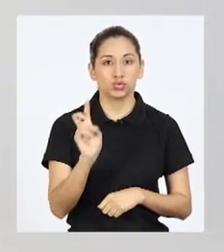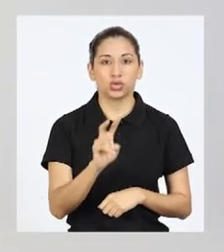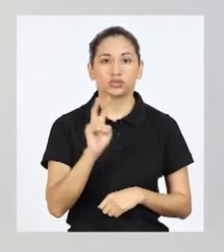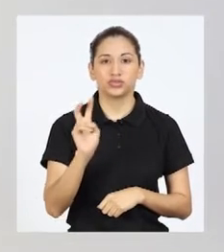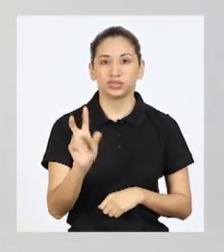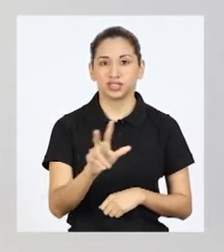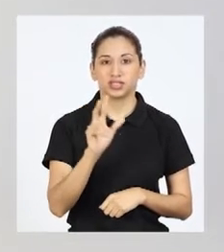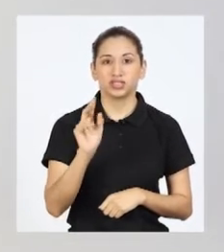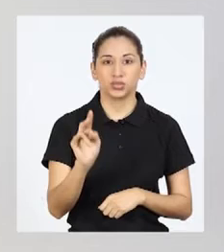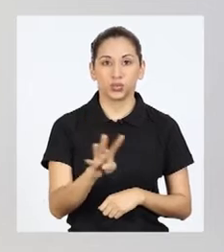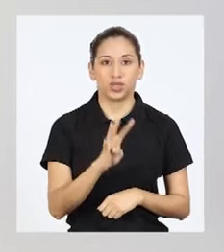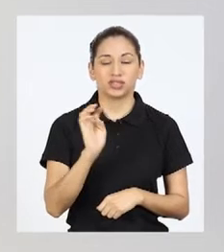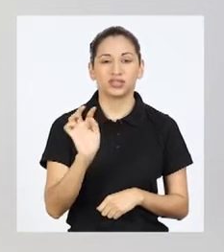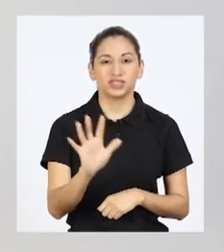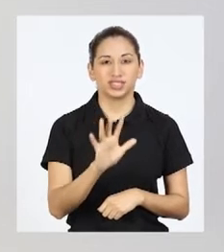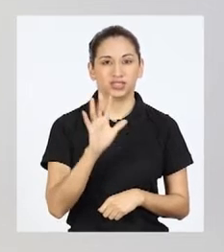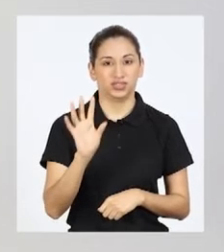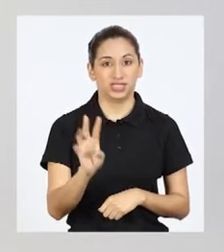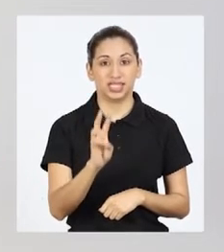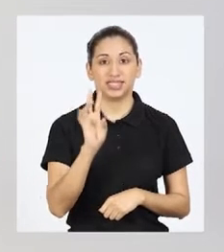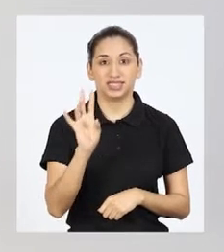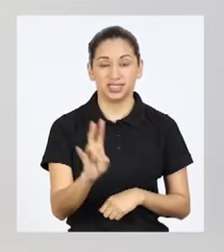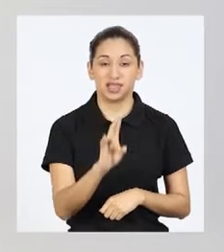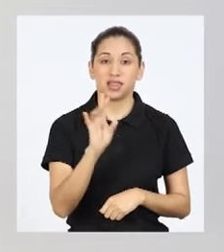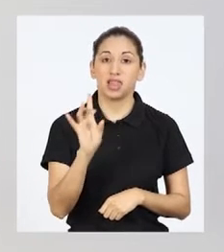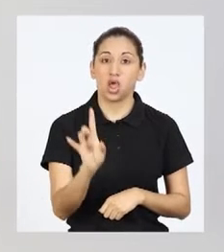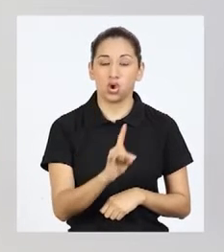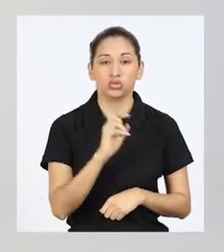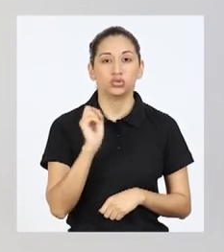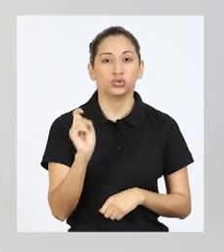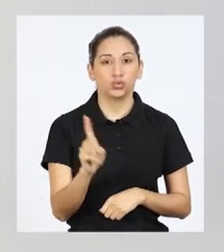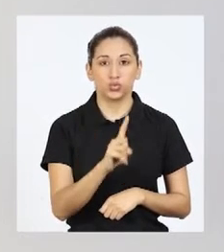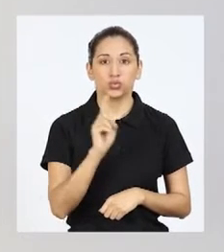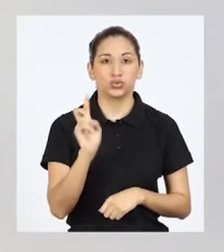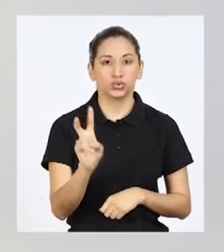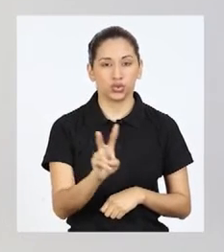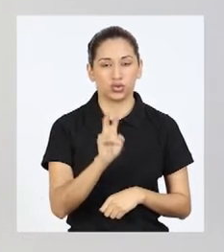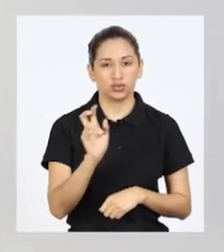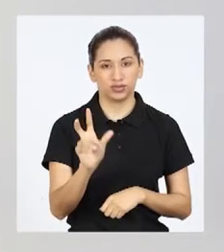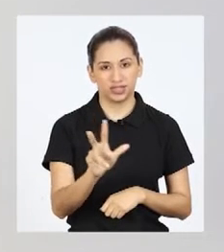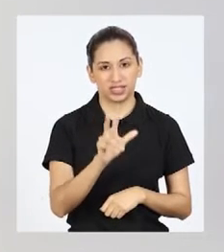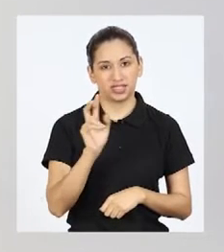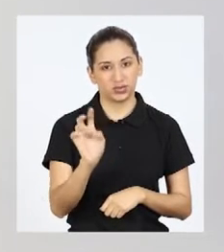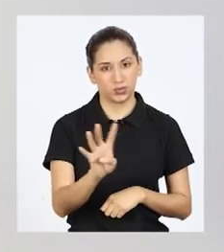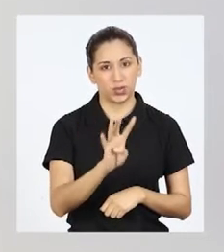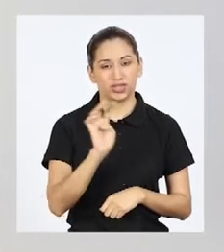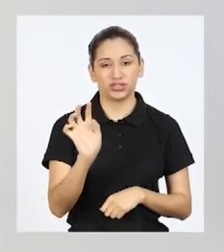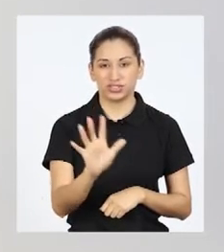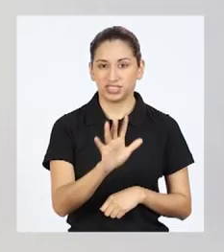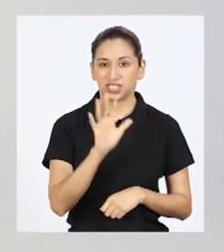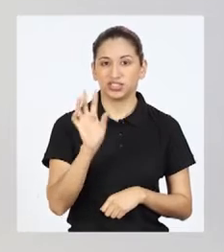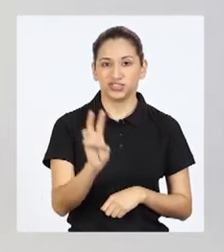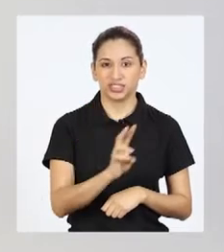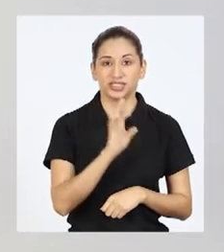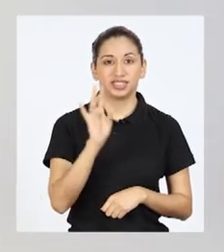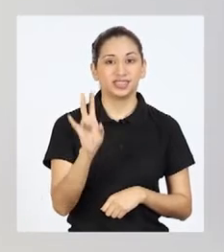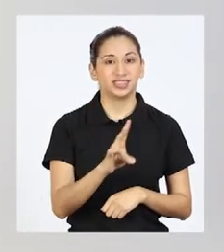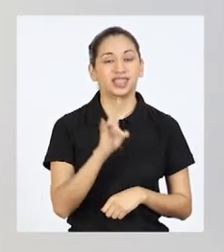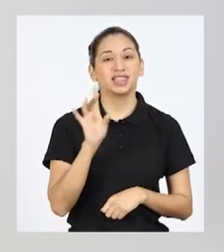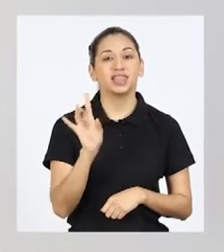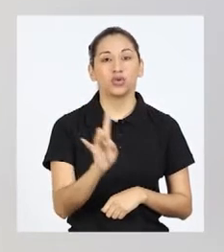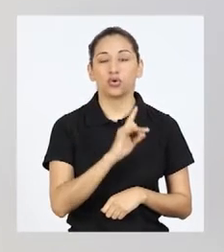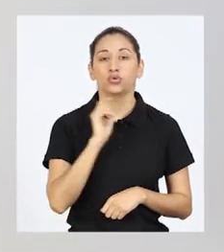1, 2, 3, 4, 5, 6, 7, 8. 1, 2, 3, 4, 5,